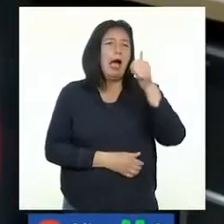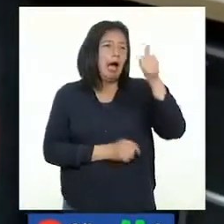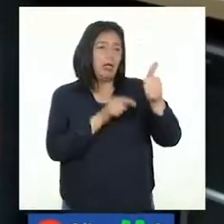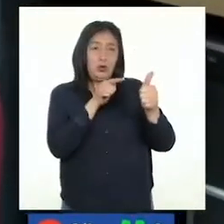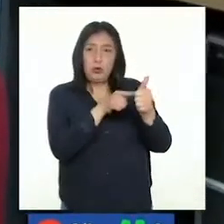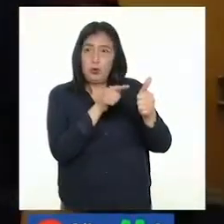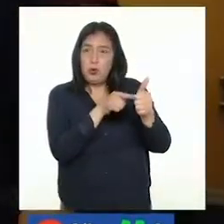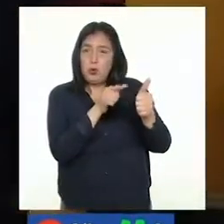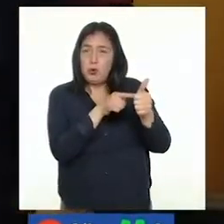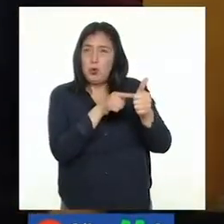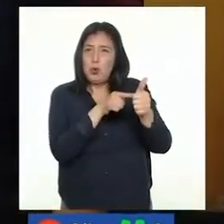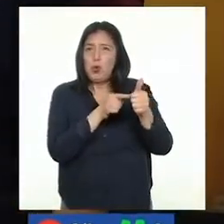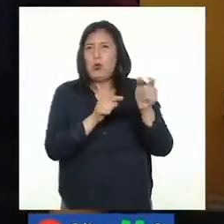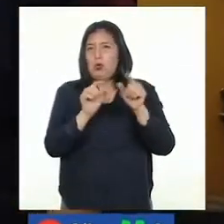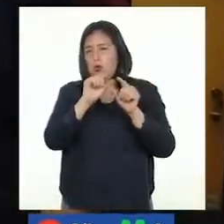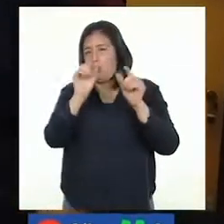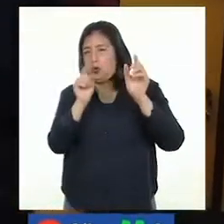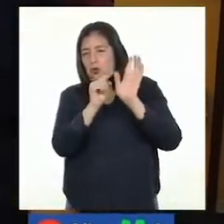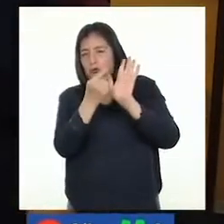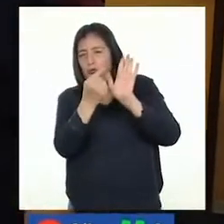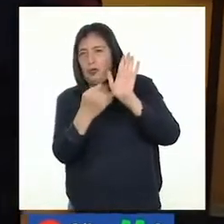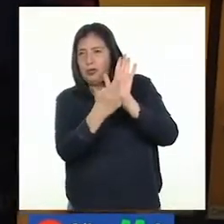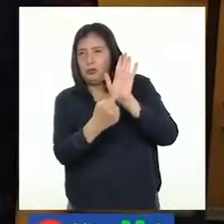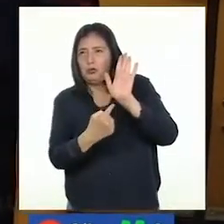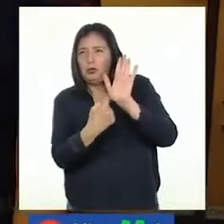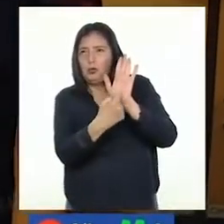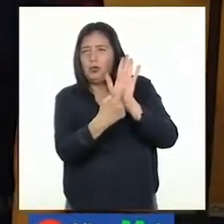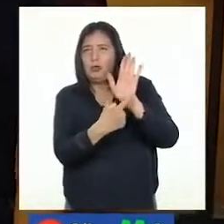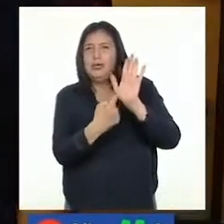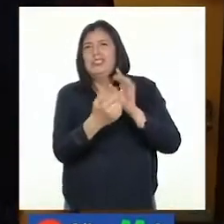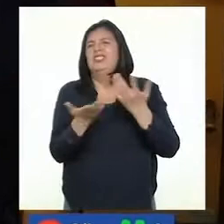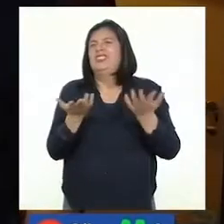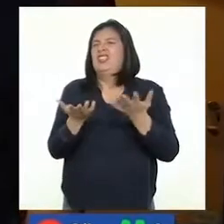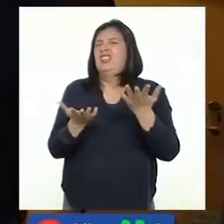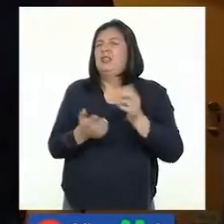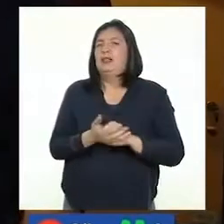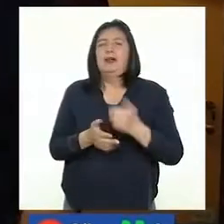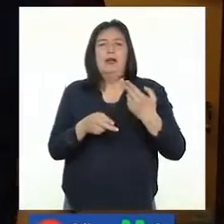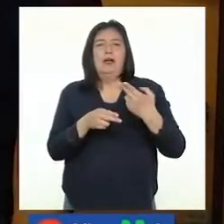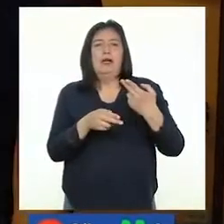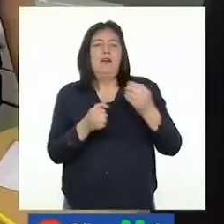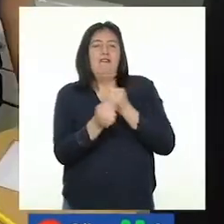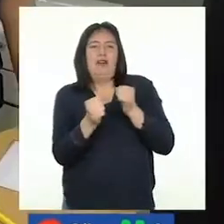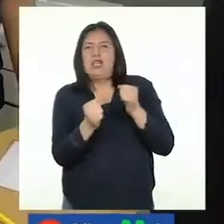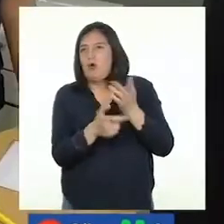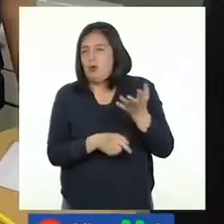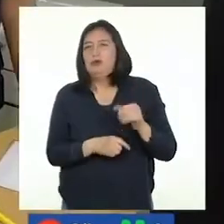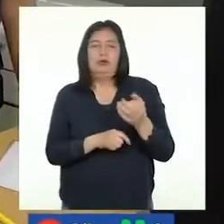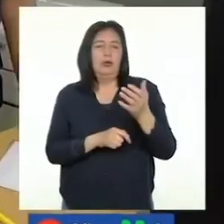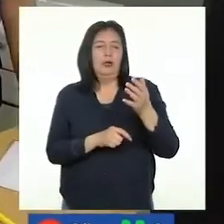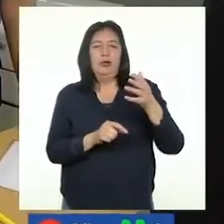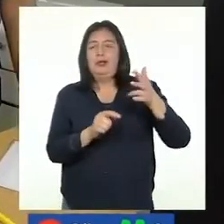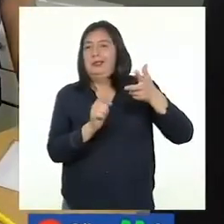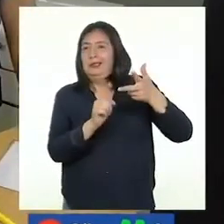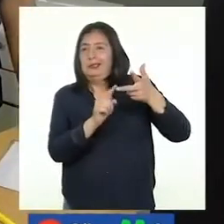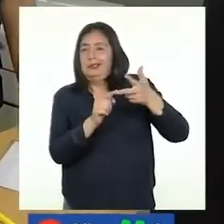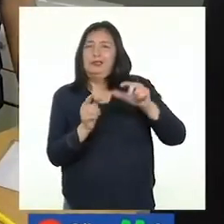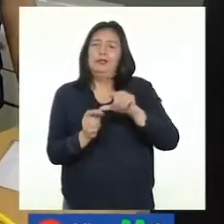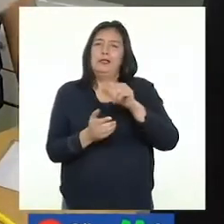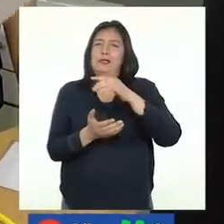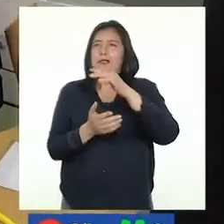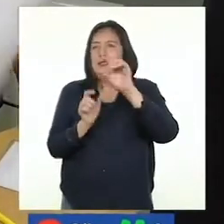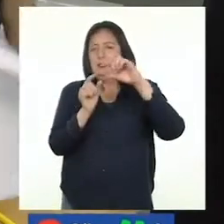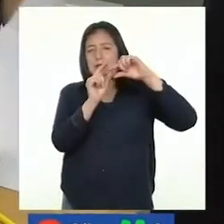sería todo esto. Todo esto sería frío. La parte de lo que